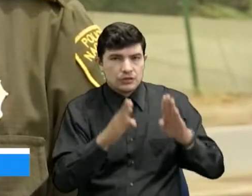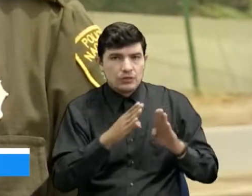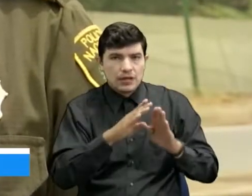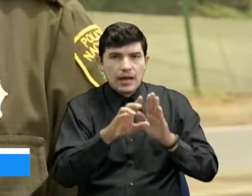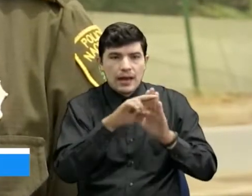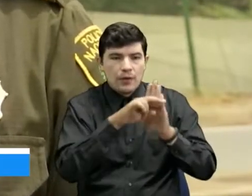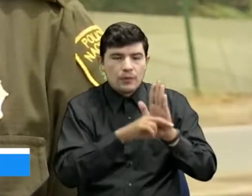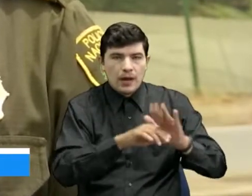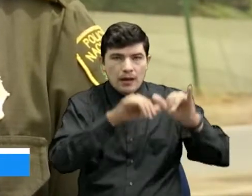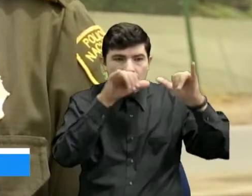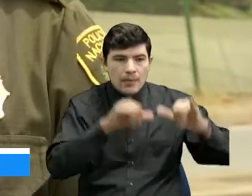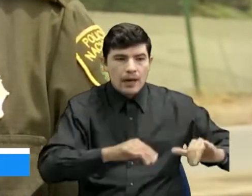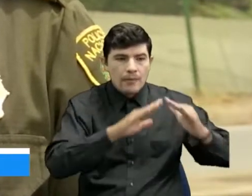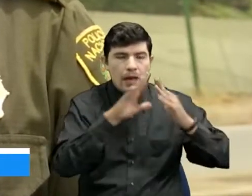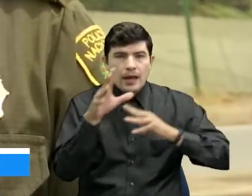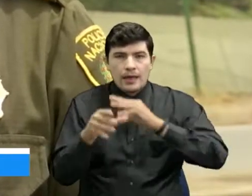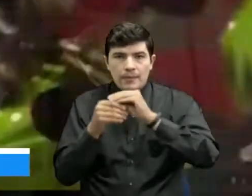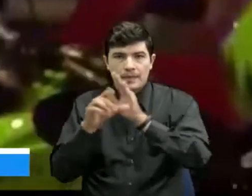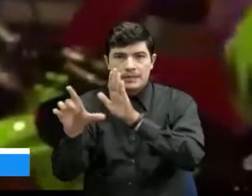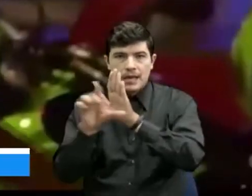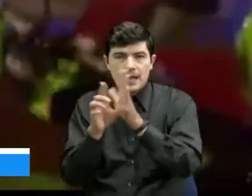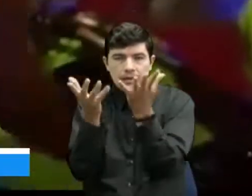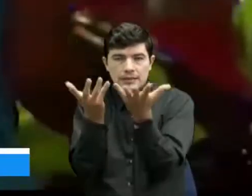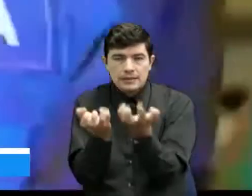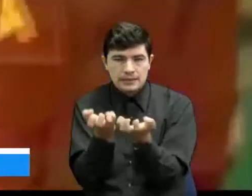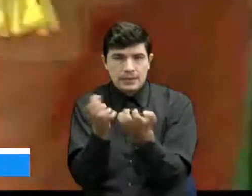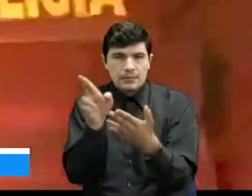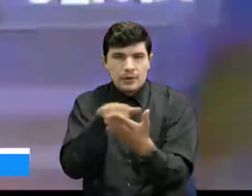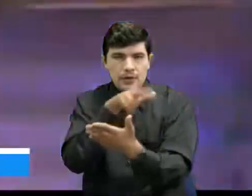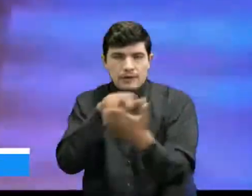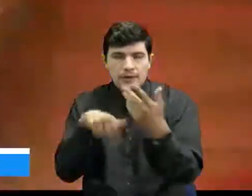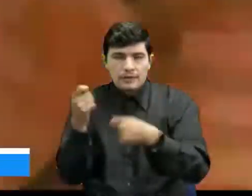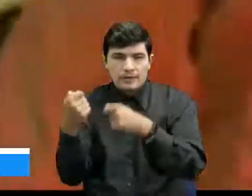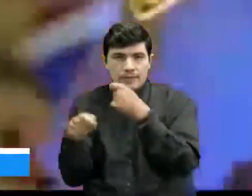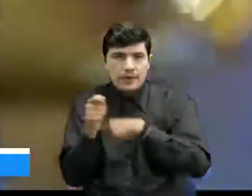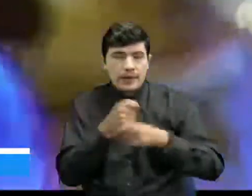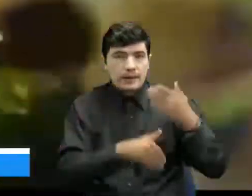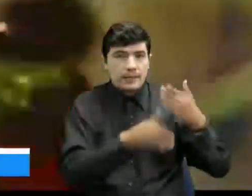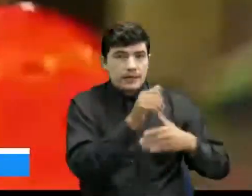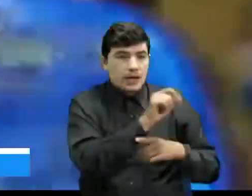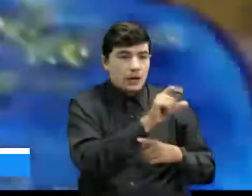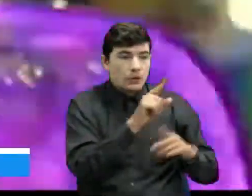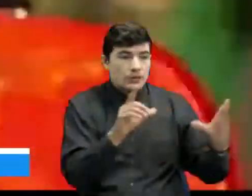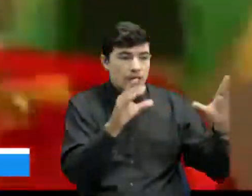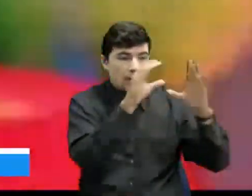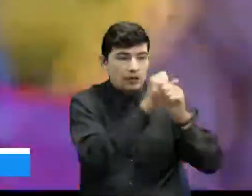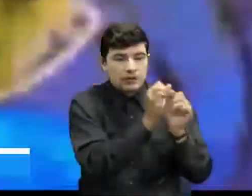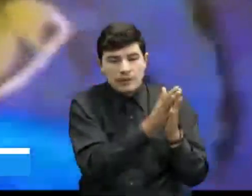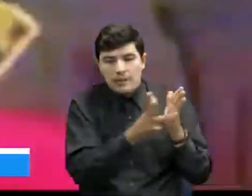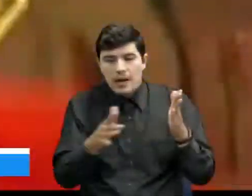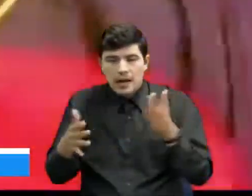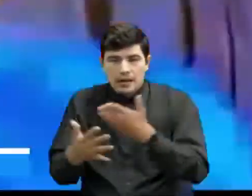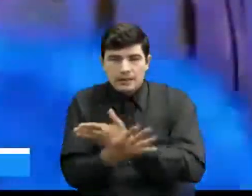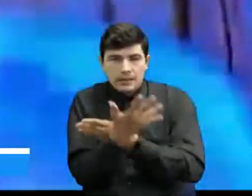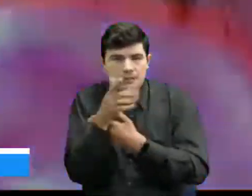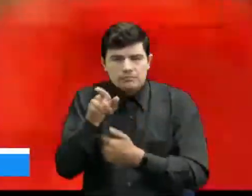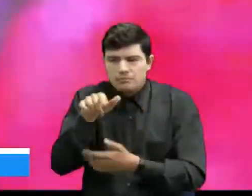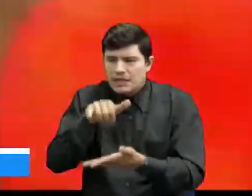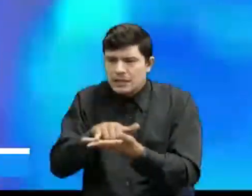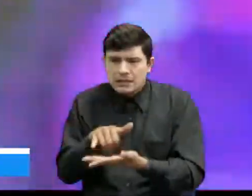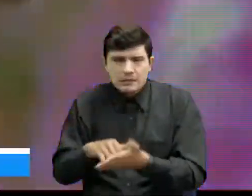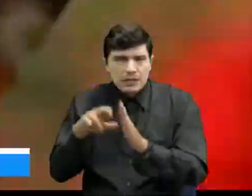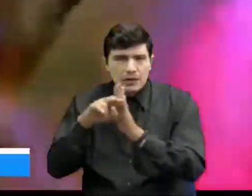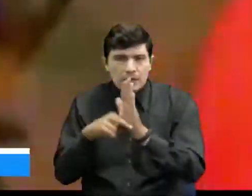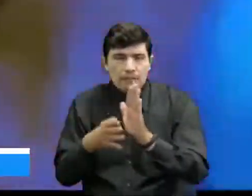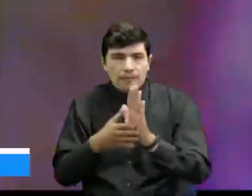repito, el toque de queda y la ley seca opera entre las 11 de la noche y las 5 de la mañana, tal como se ha venido efectuando. Tenemos las